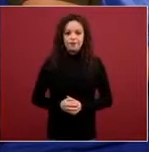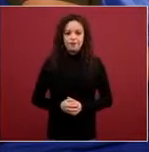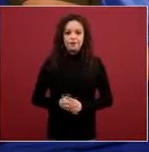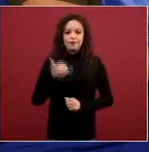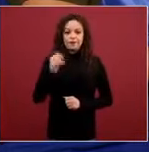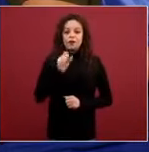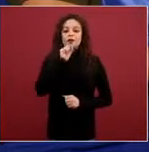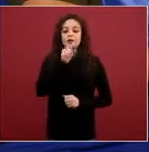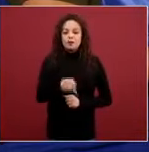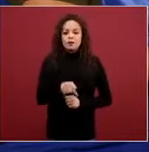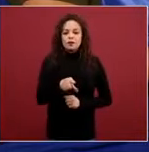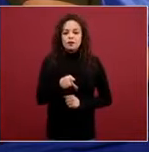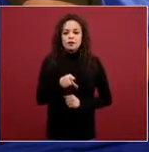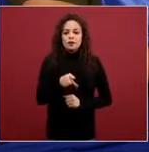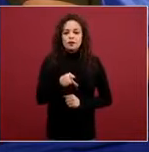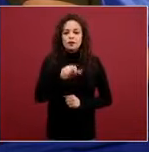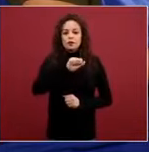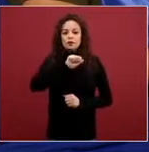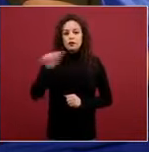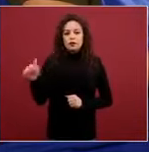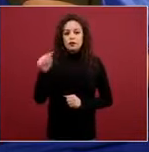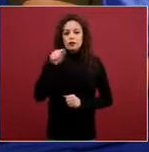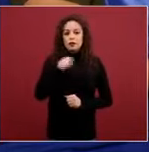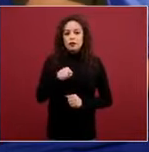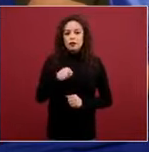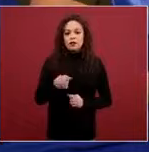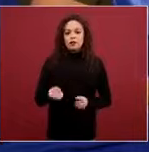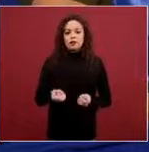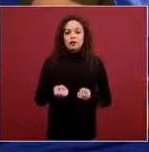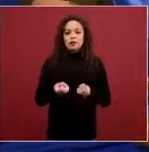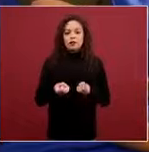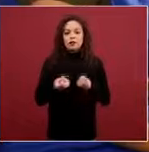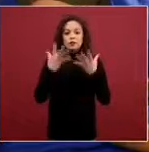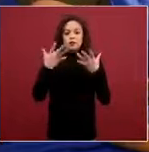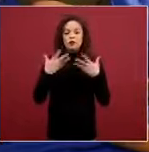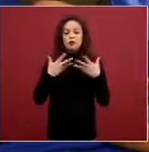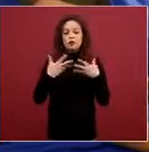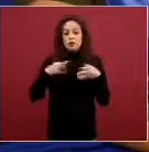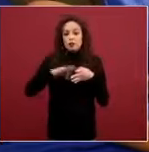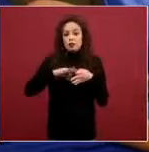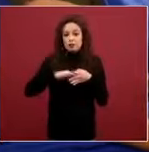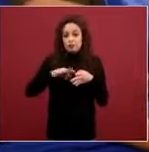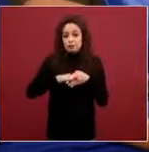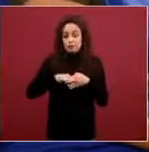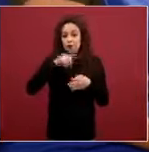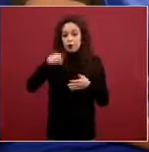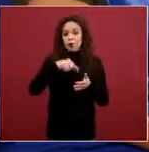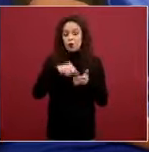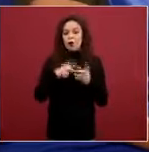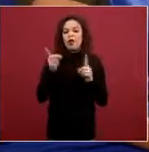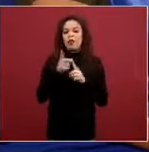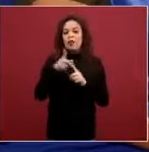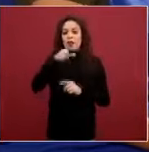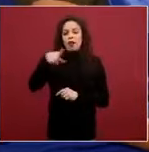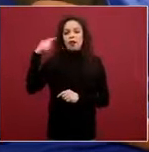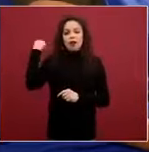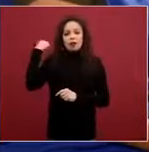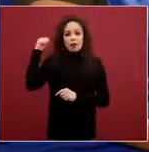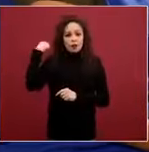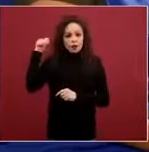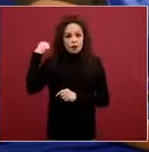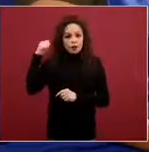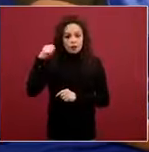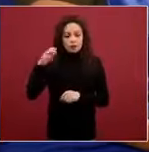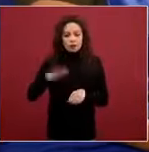pronto en la tasa de incidencia el estado de Tabasco, que es del otro lado, está como en el segundo lugar ahora por